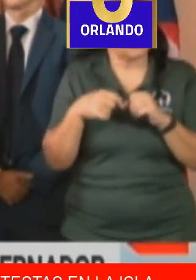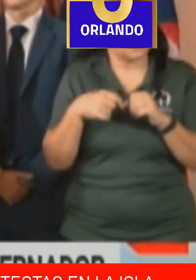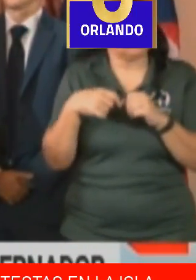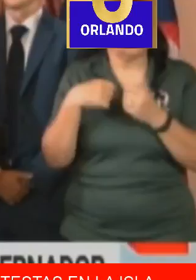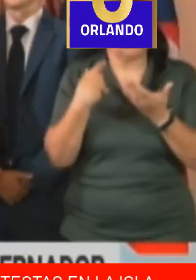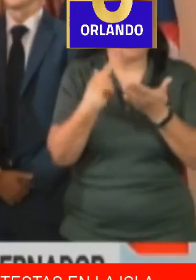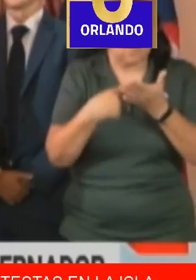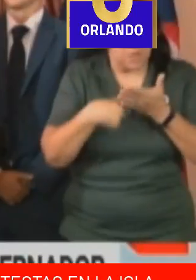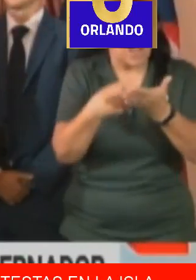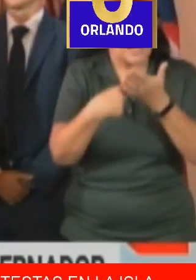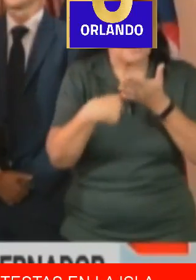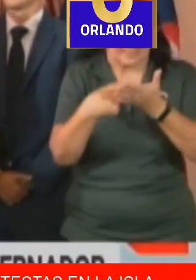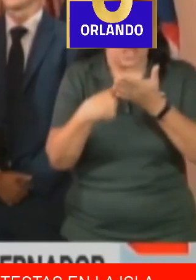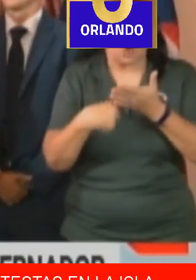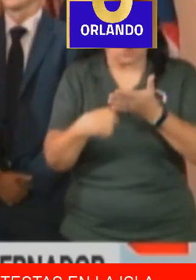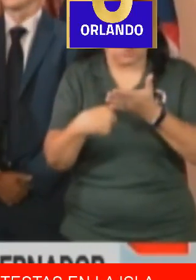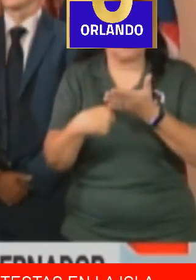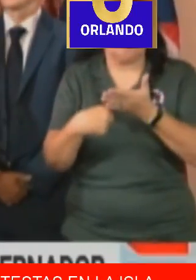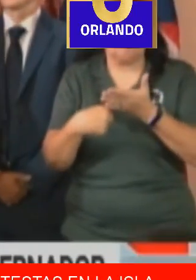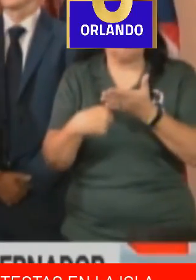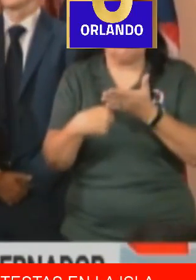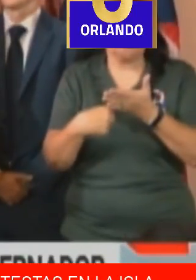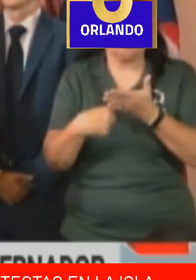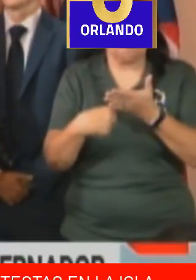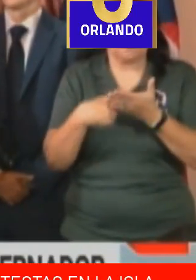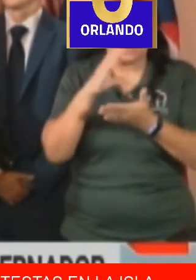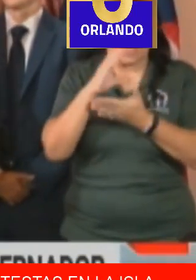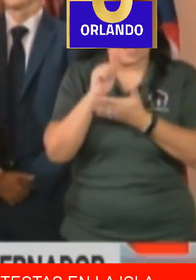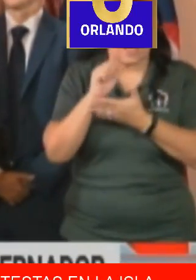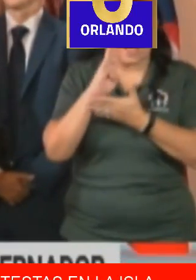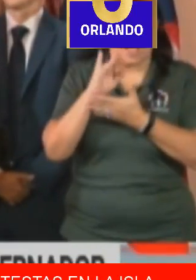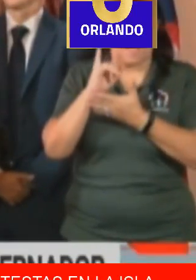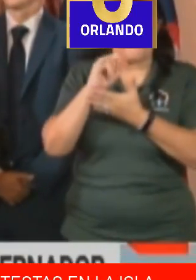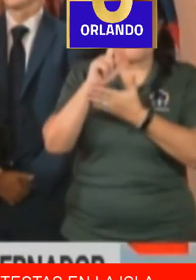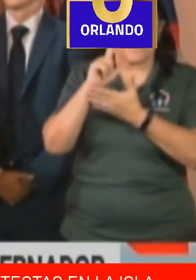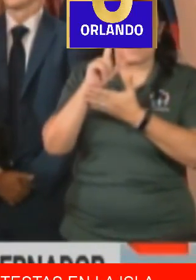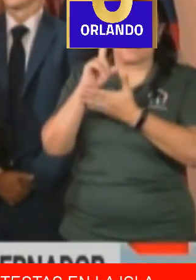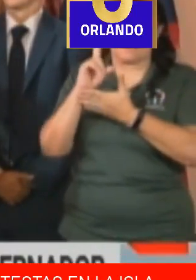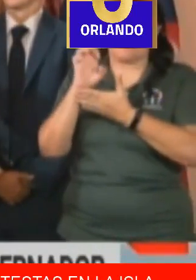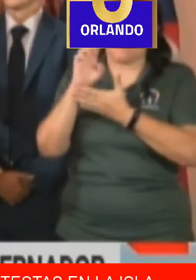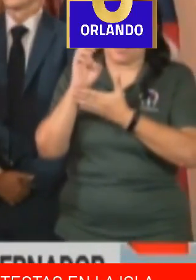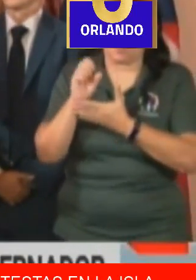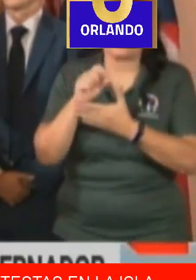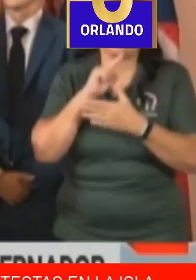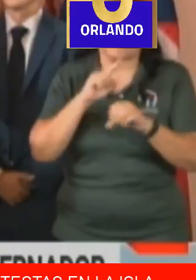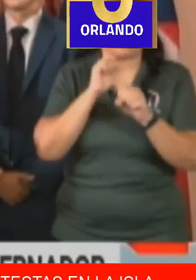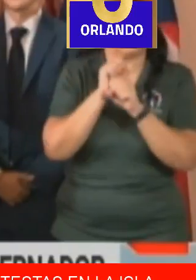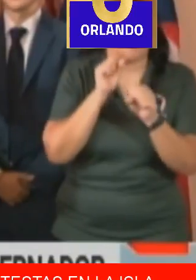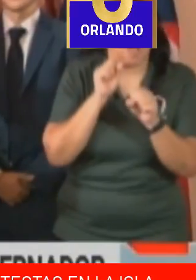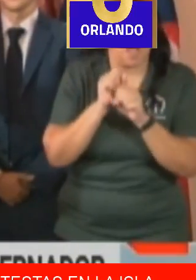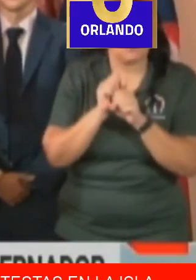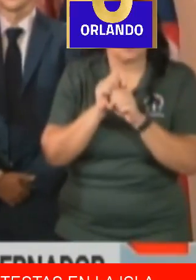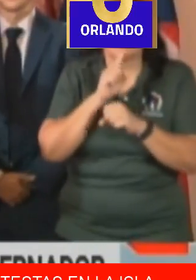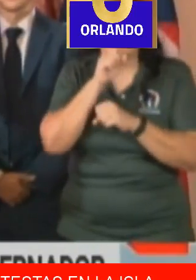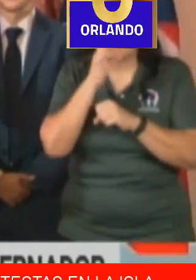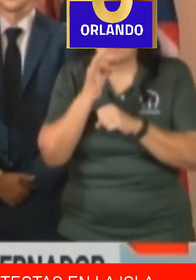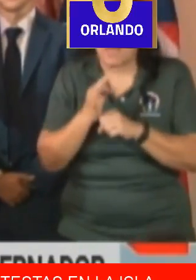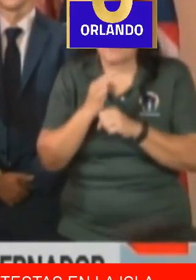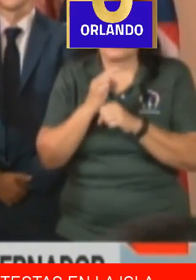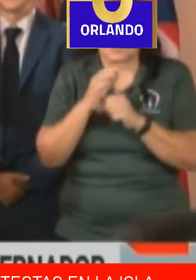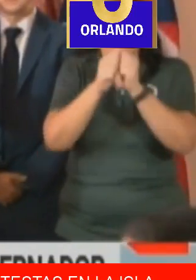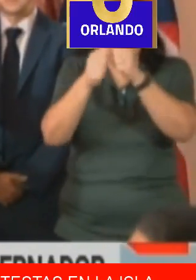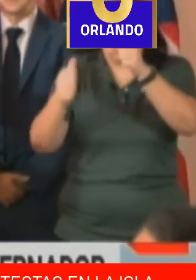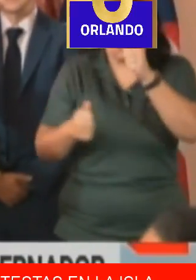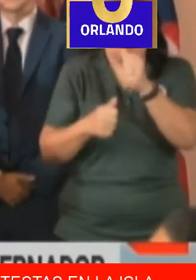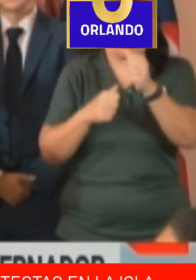regulación de cabilderos, también hay otra que les quiero anunciar que estamos trabajando, y es la realidad de la